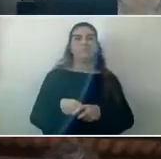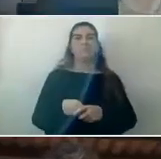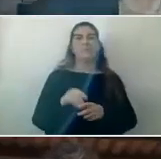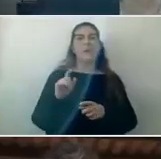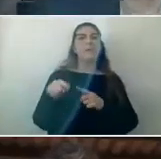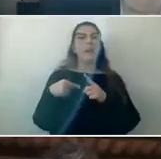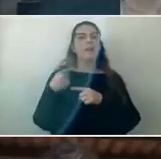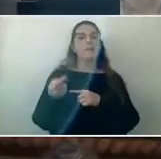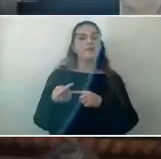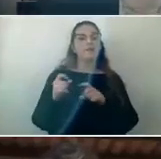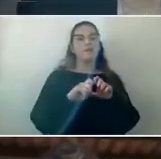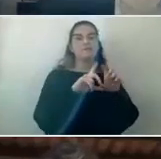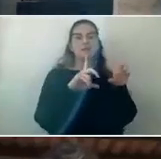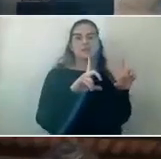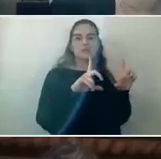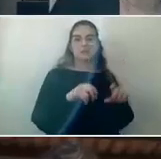pantalla